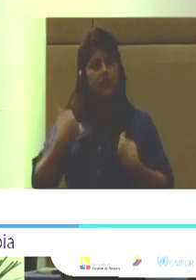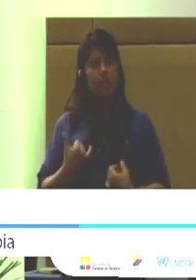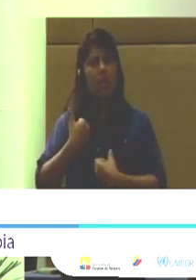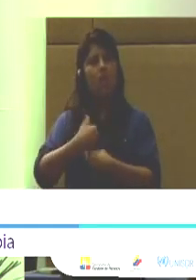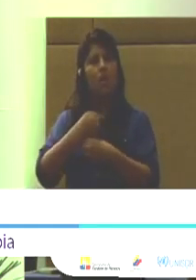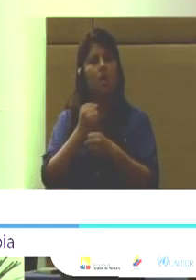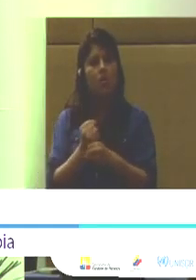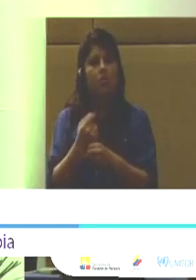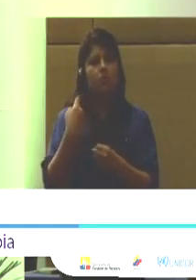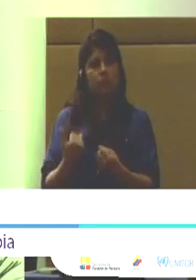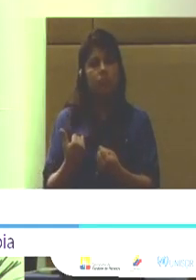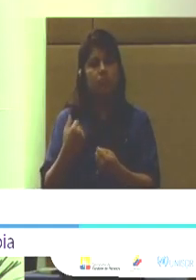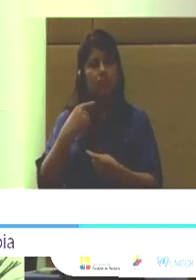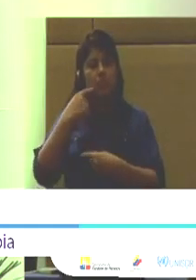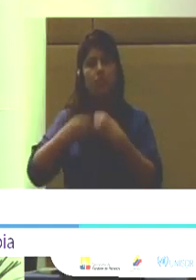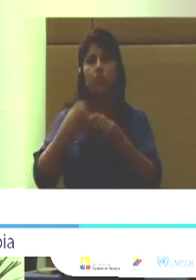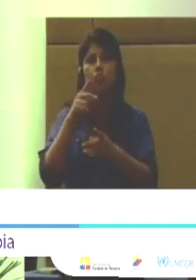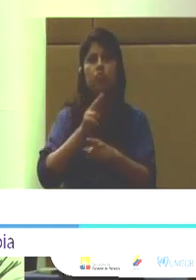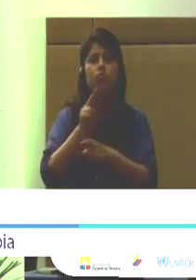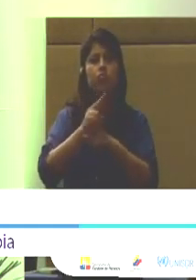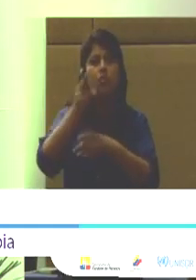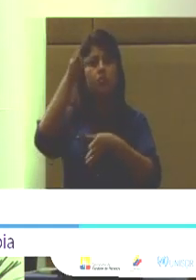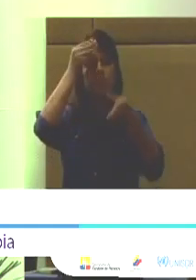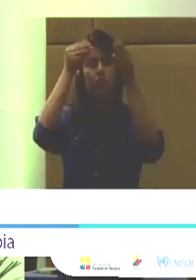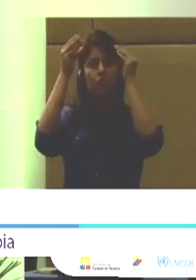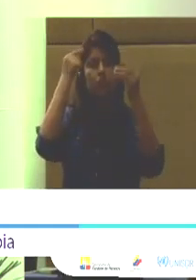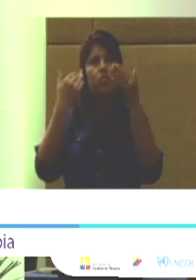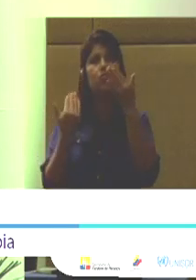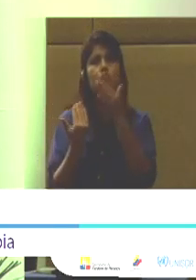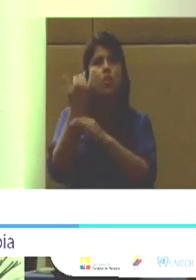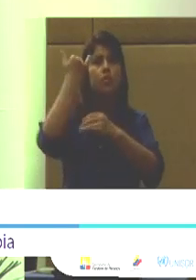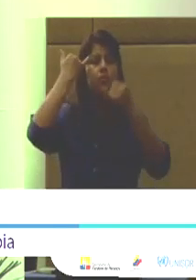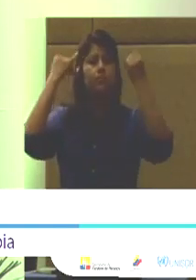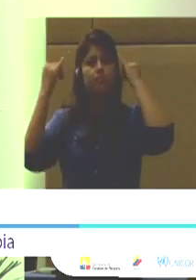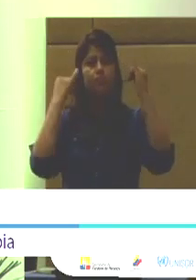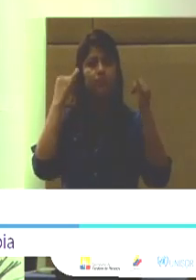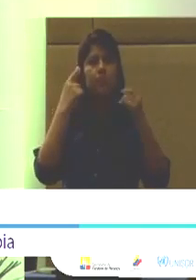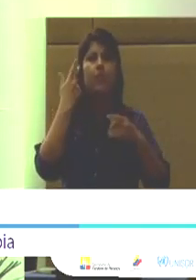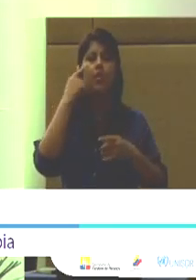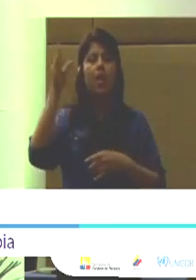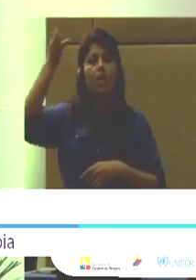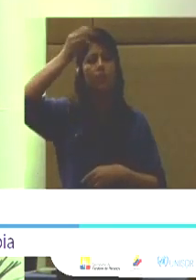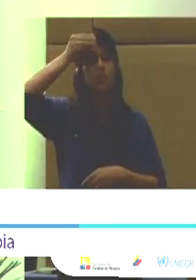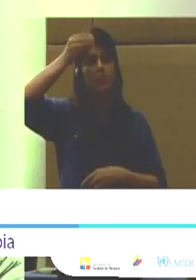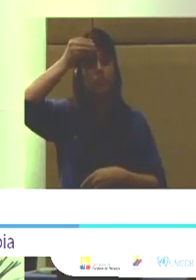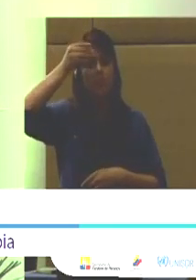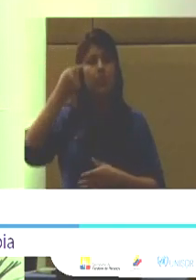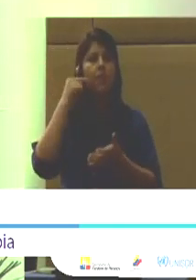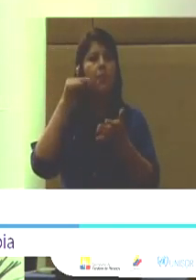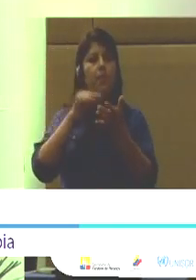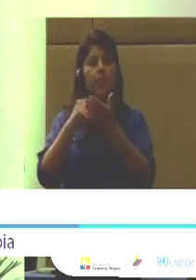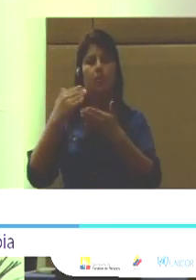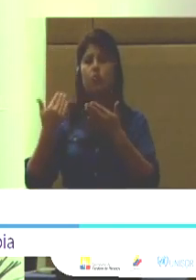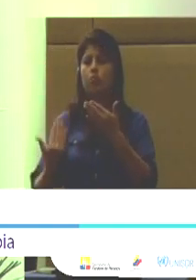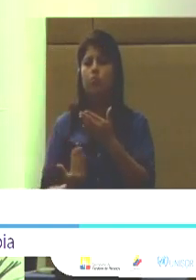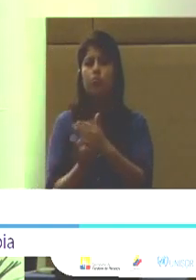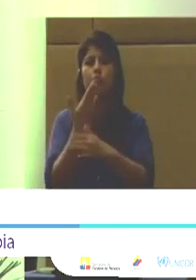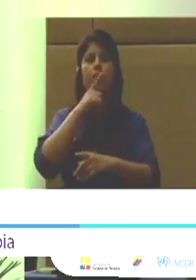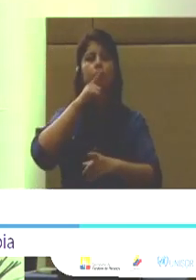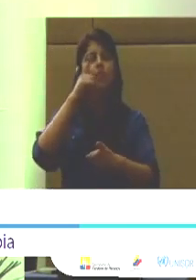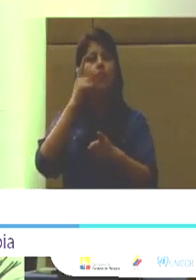utilizar estos conocimientos, las innovaciones, la educación, para crear una verdadera